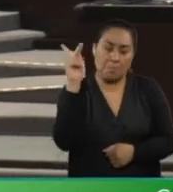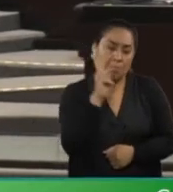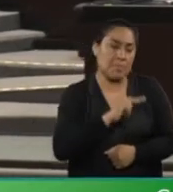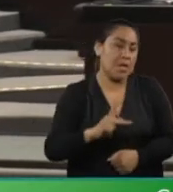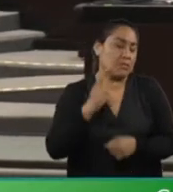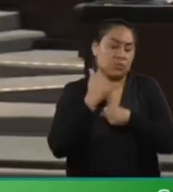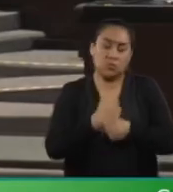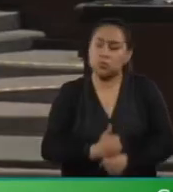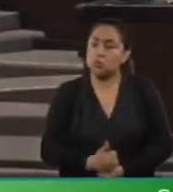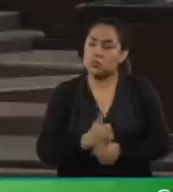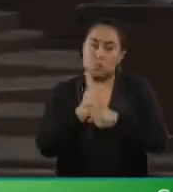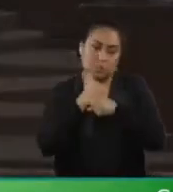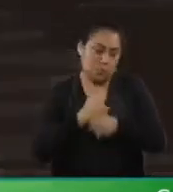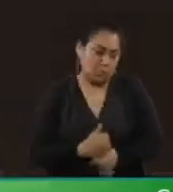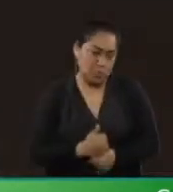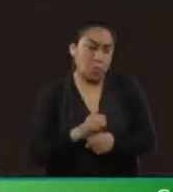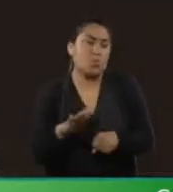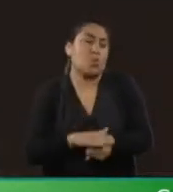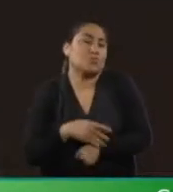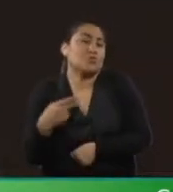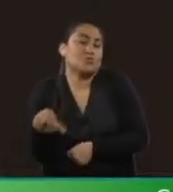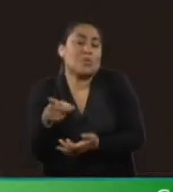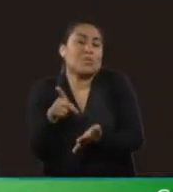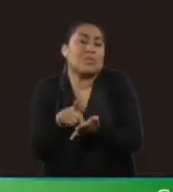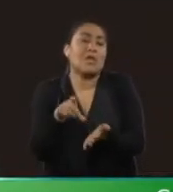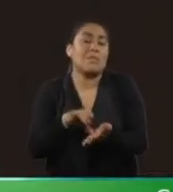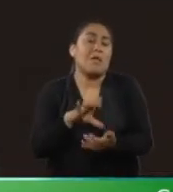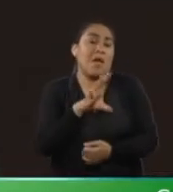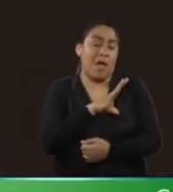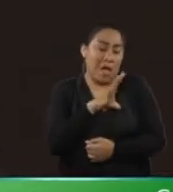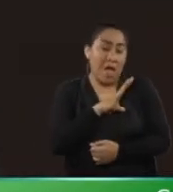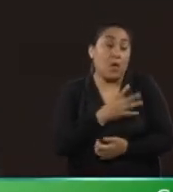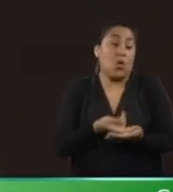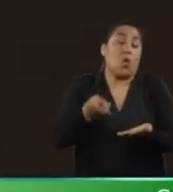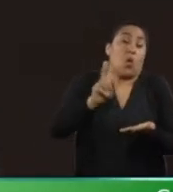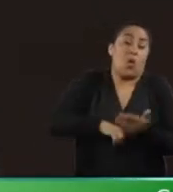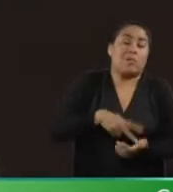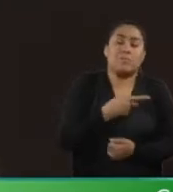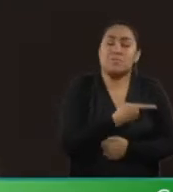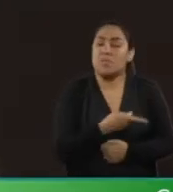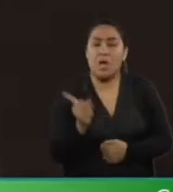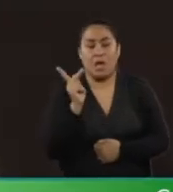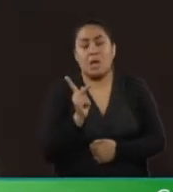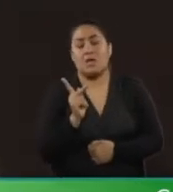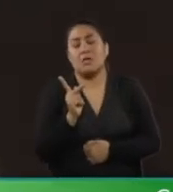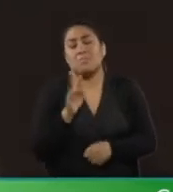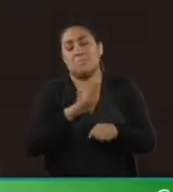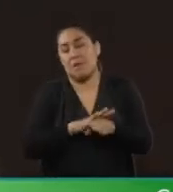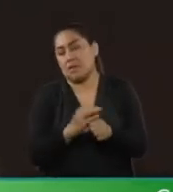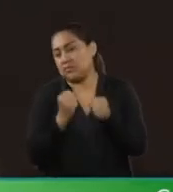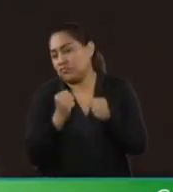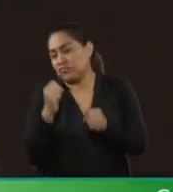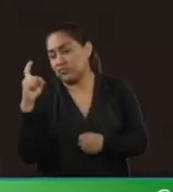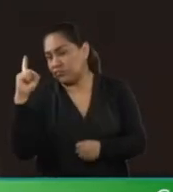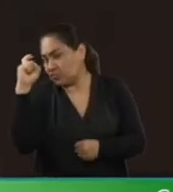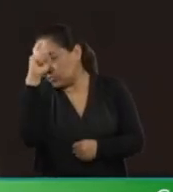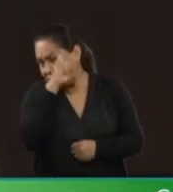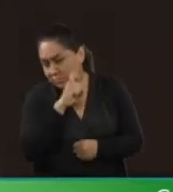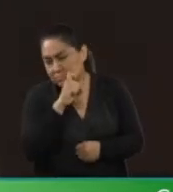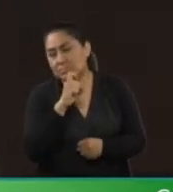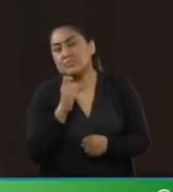de las condiciones, ya que su discapacidad y la pobreza siempre intensifican, por ende,